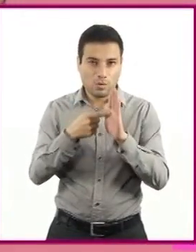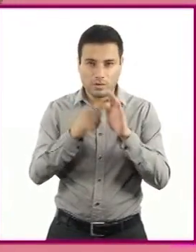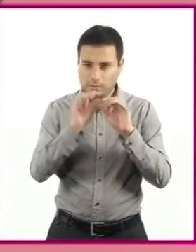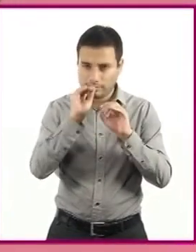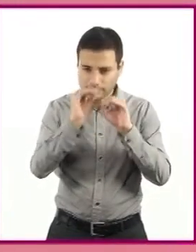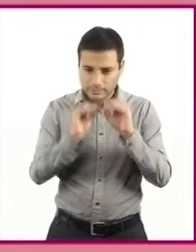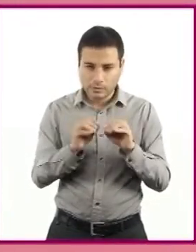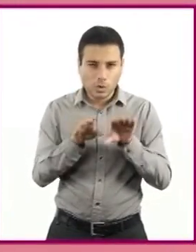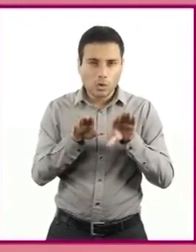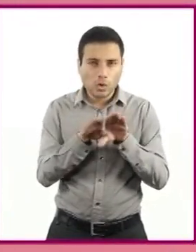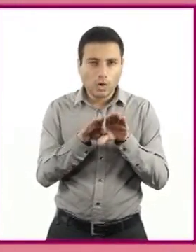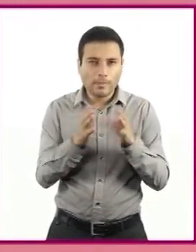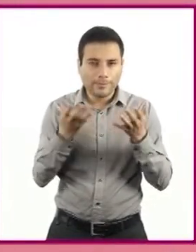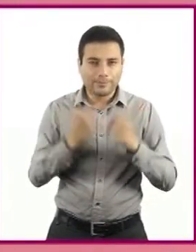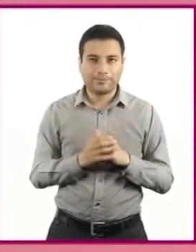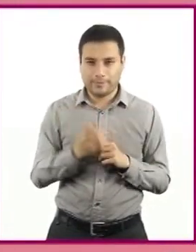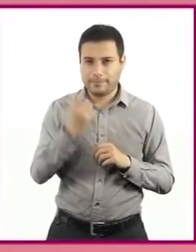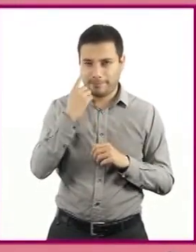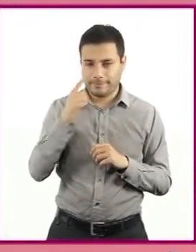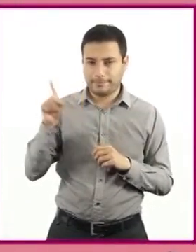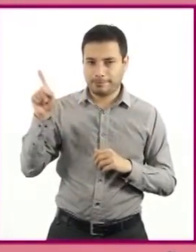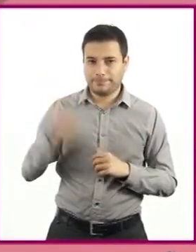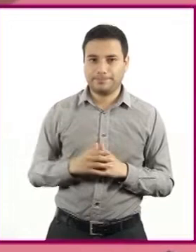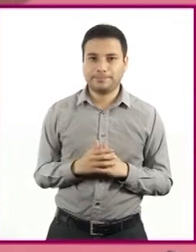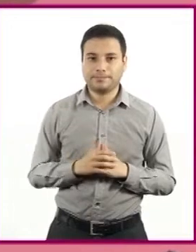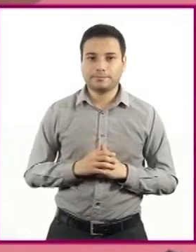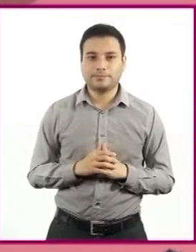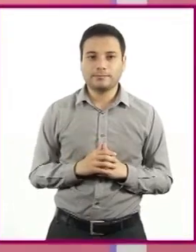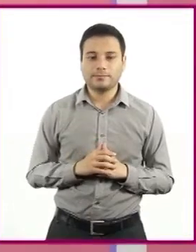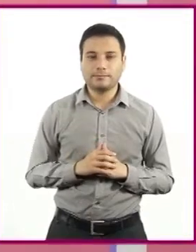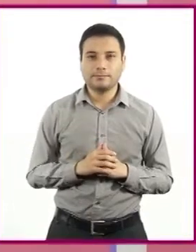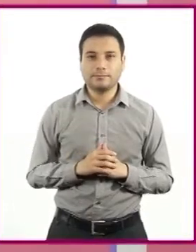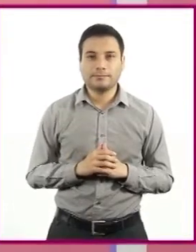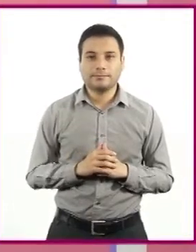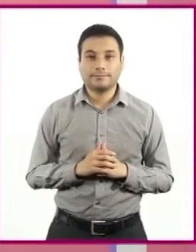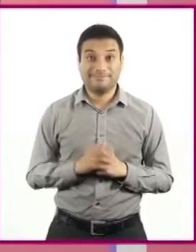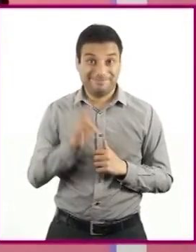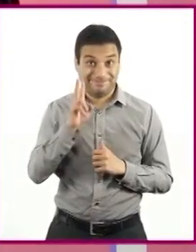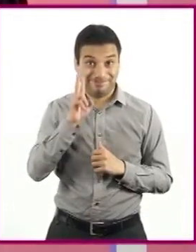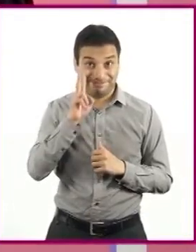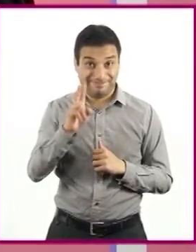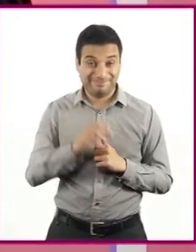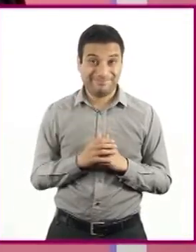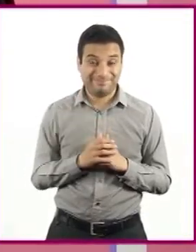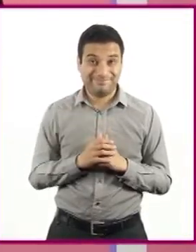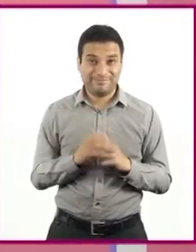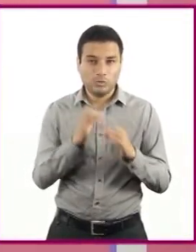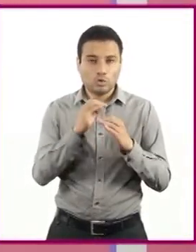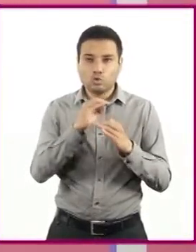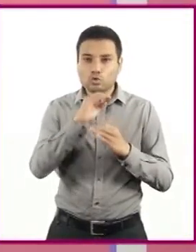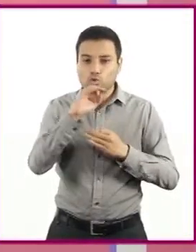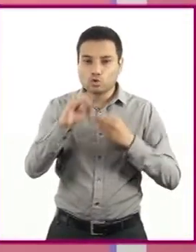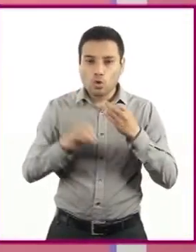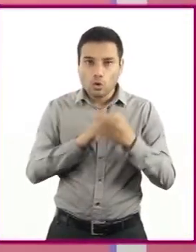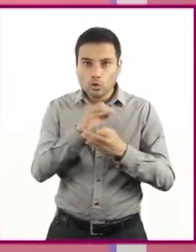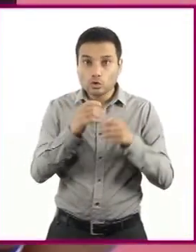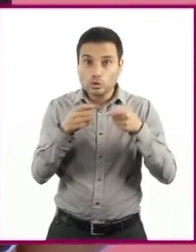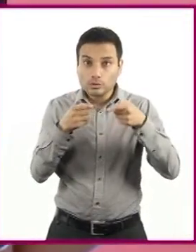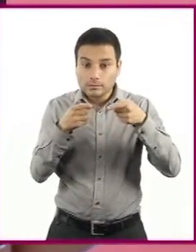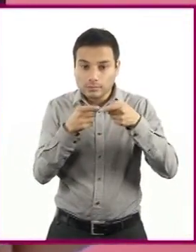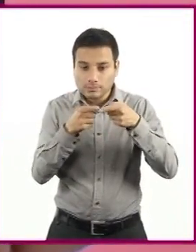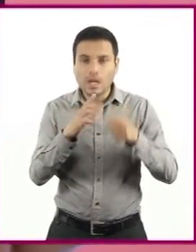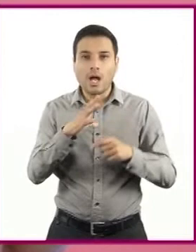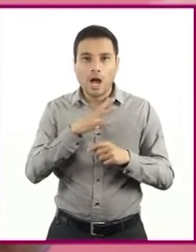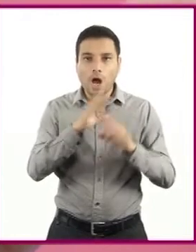de Lewis, quedaría de esa manera. Si se dan cuenta, todos los vértices están ocupados y